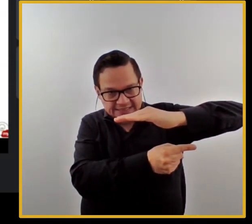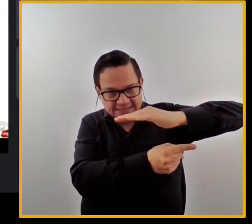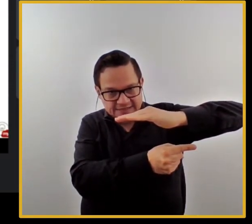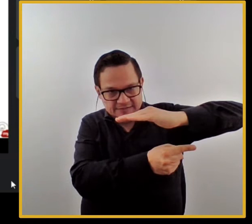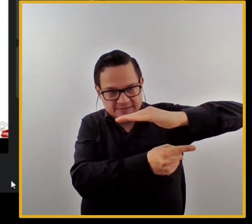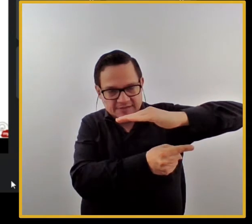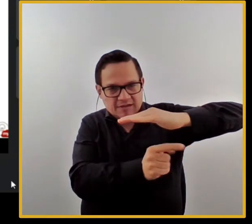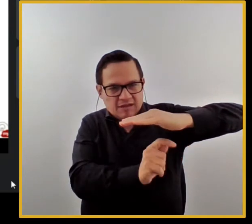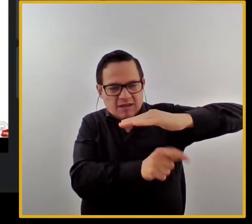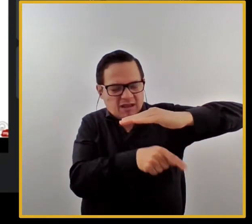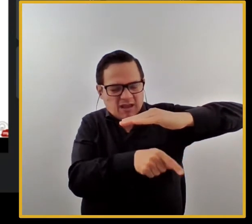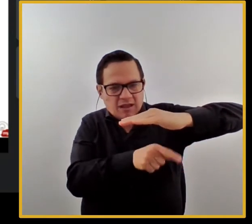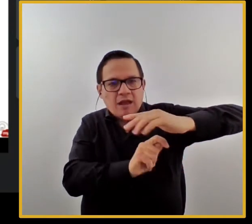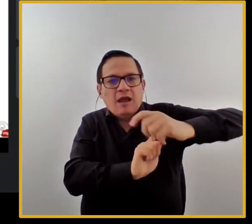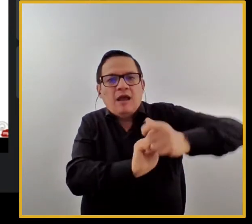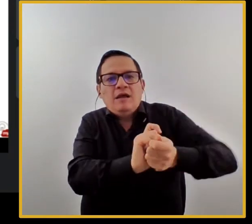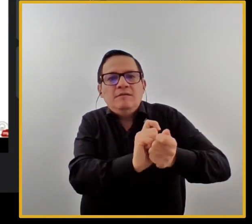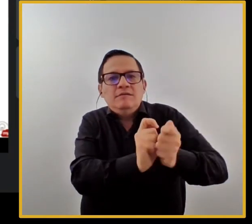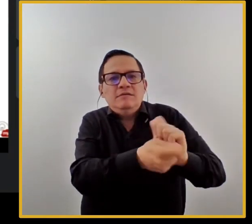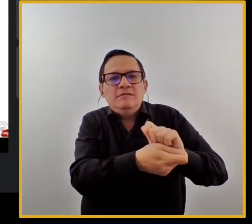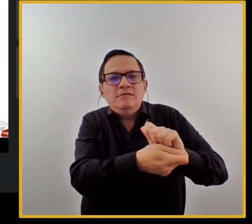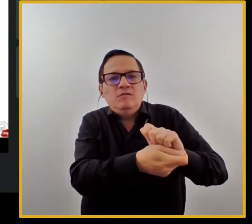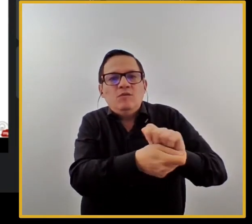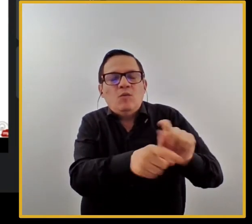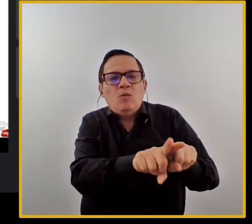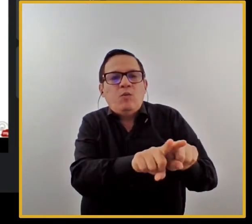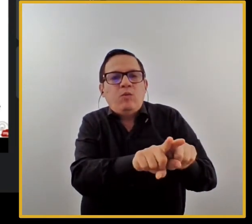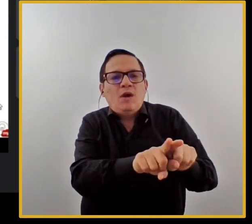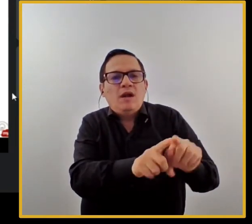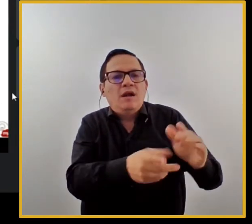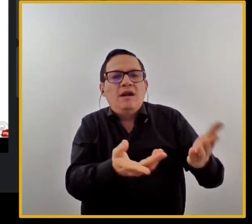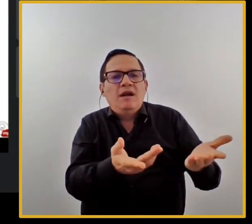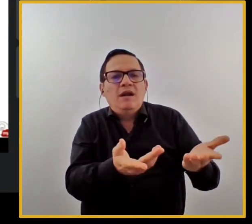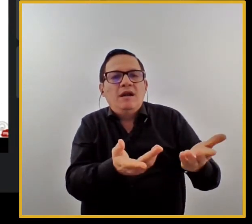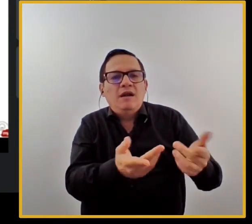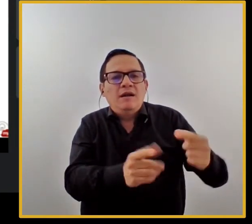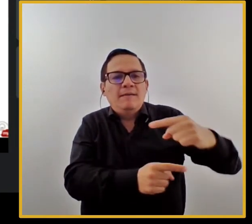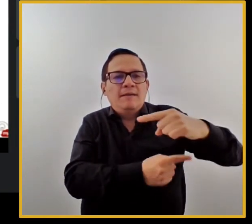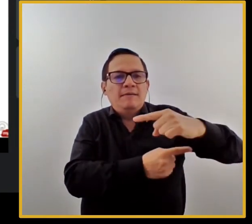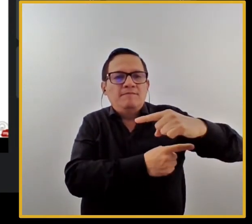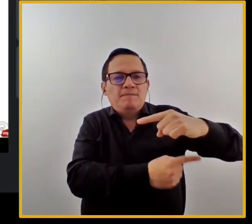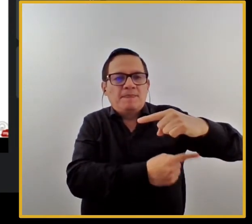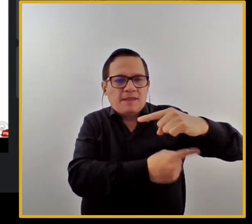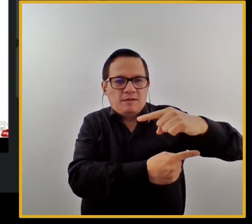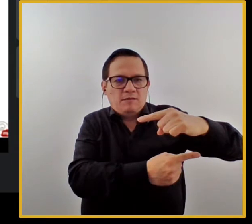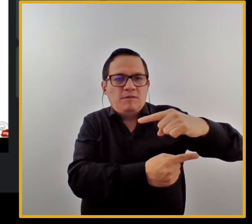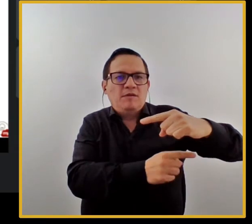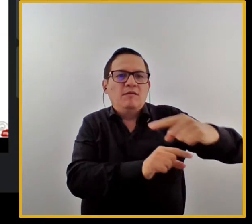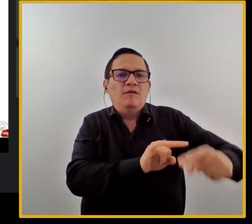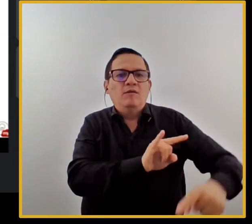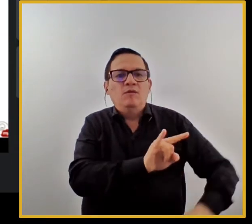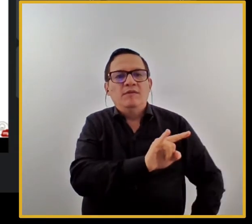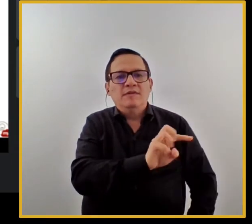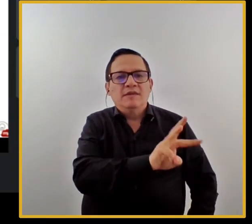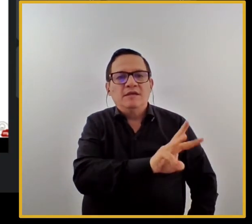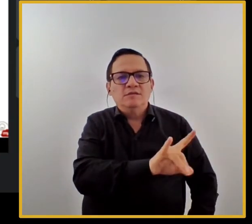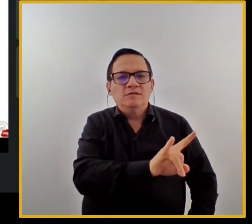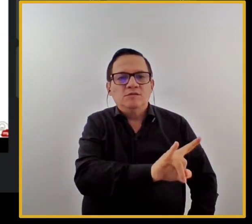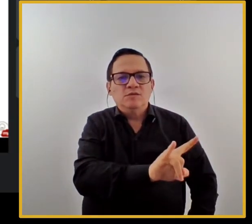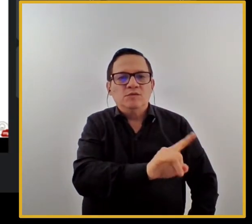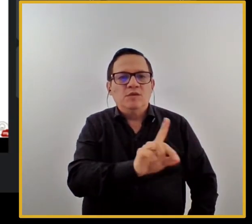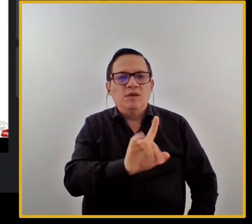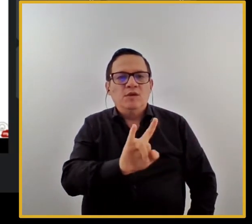poderla escribir, ¿cierto? Reescribir como menos 3U por DU